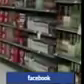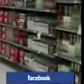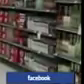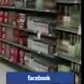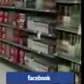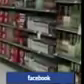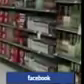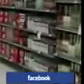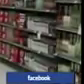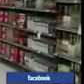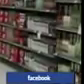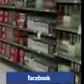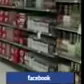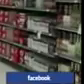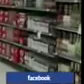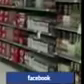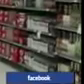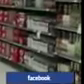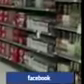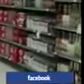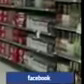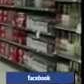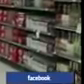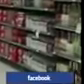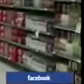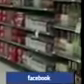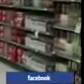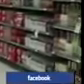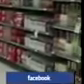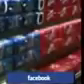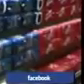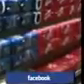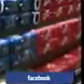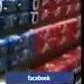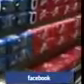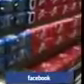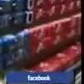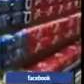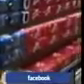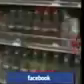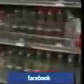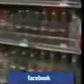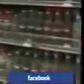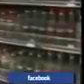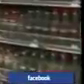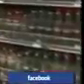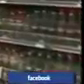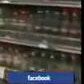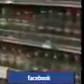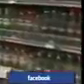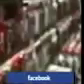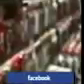Además, encuentras un área de bebidas para que tus celebraciones sean inolvidables con la mejor calidad.